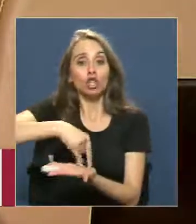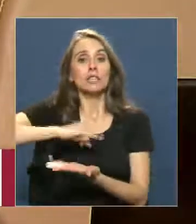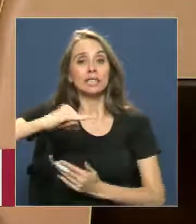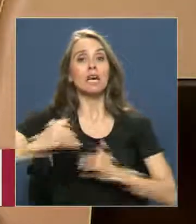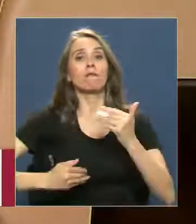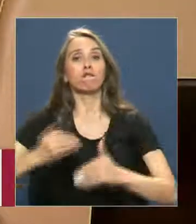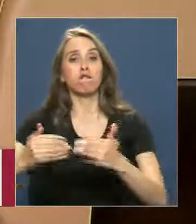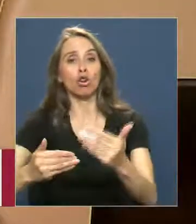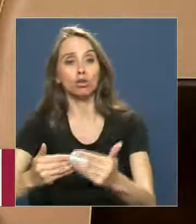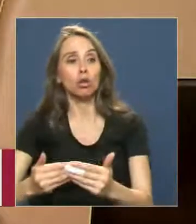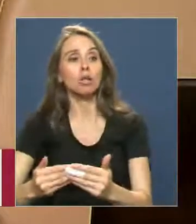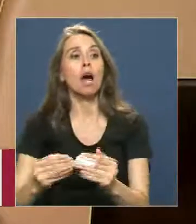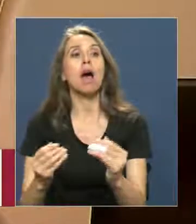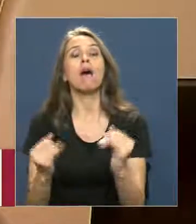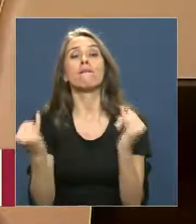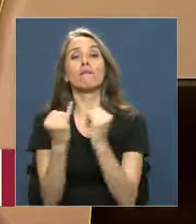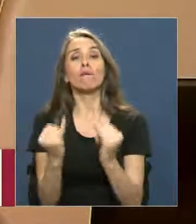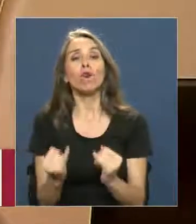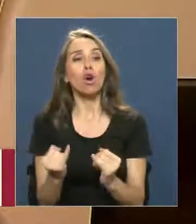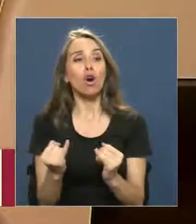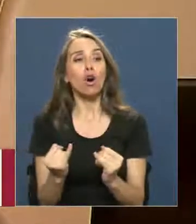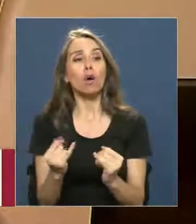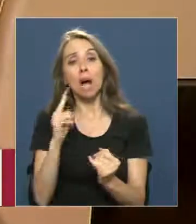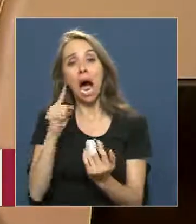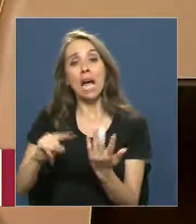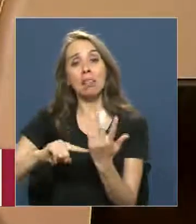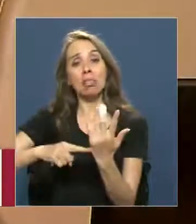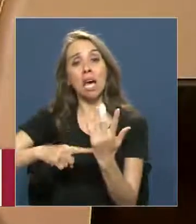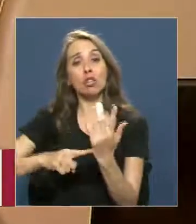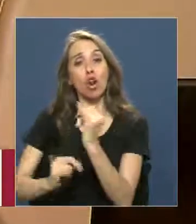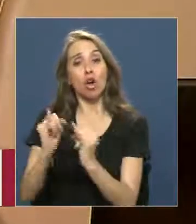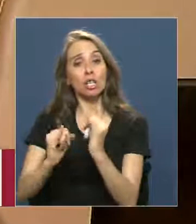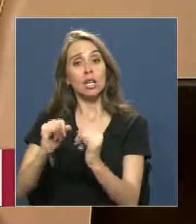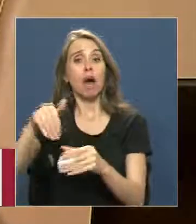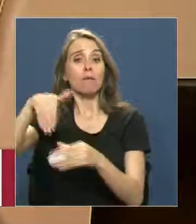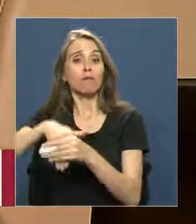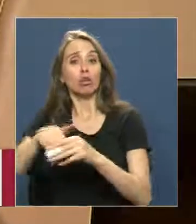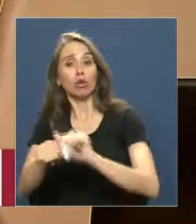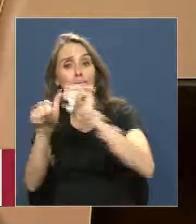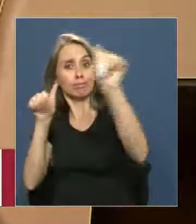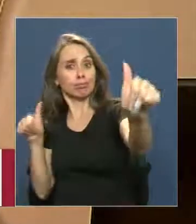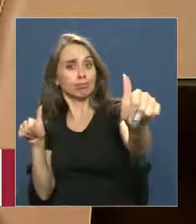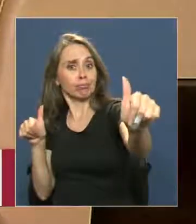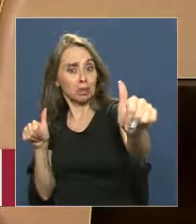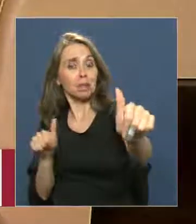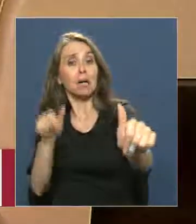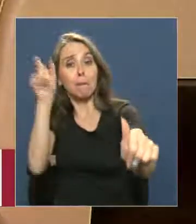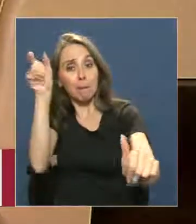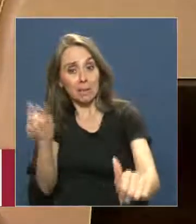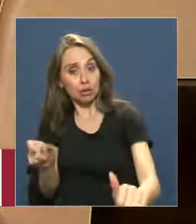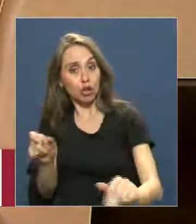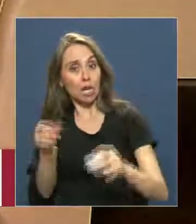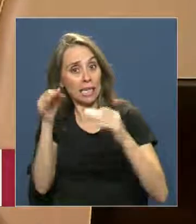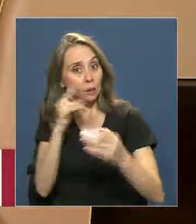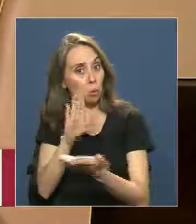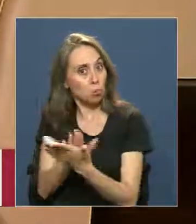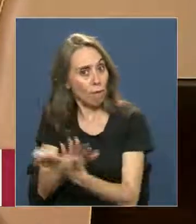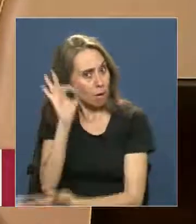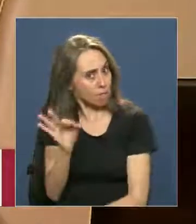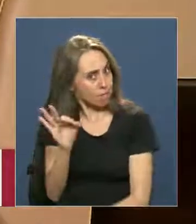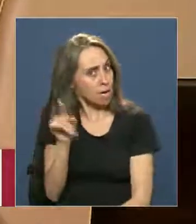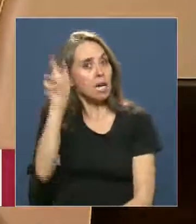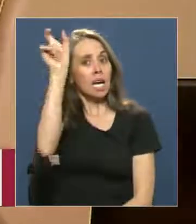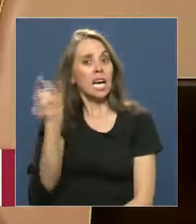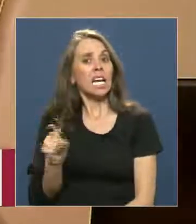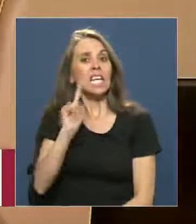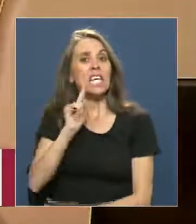a través de un método de tecnología, un sistema telemático que asegure que quien está votando es el parlamentario, porque ha